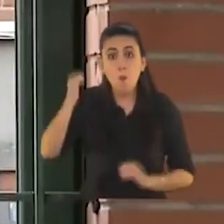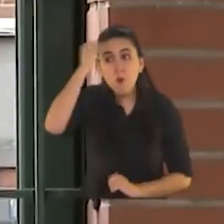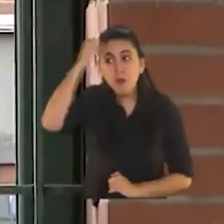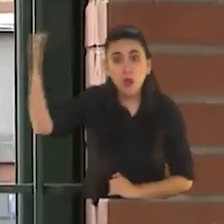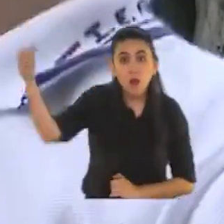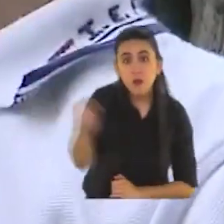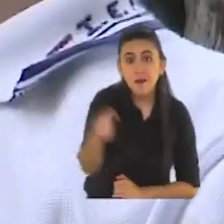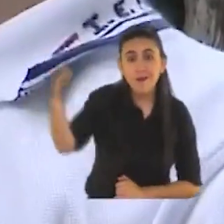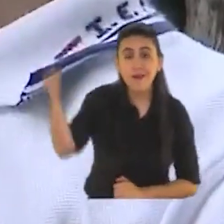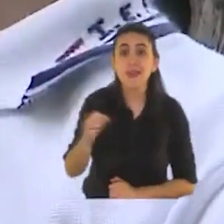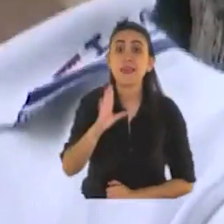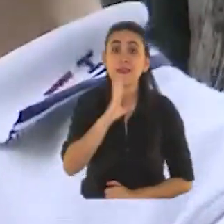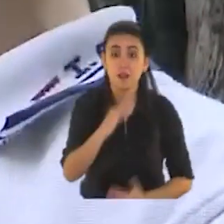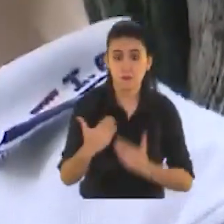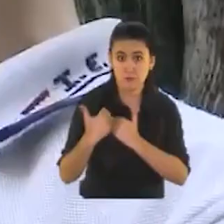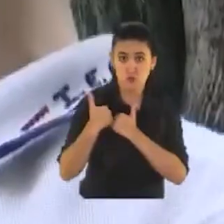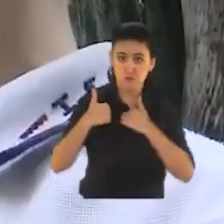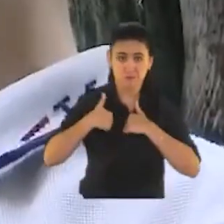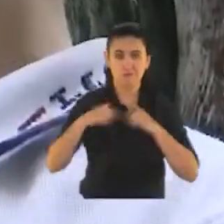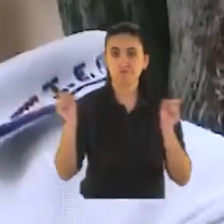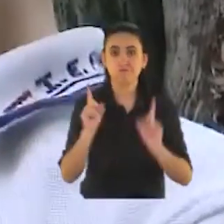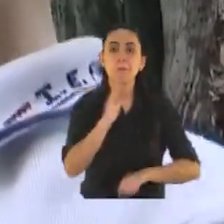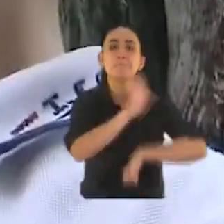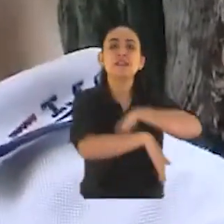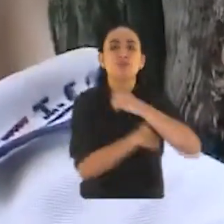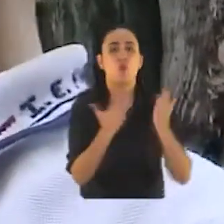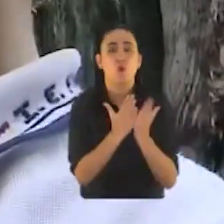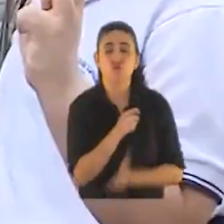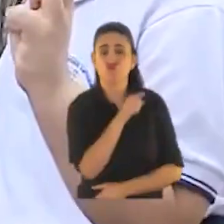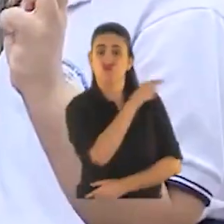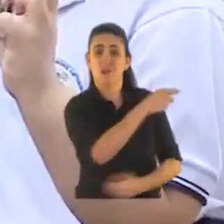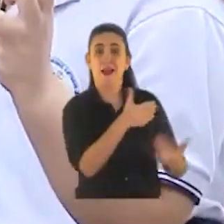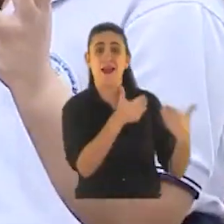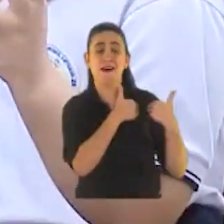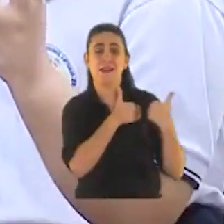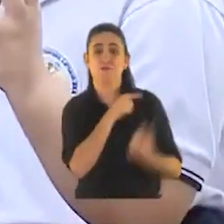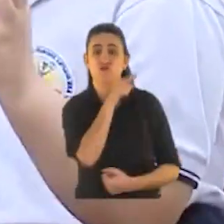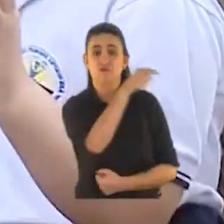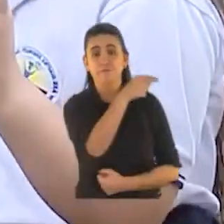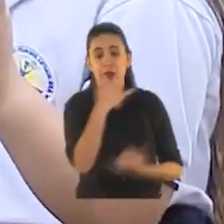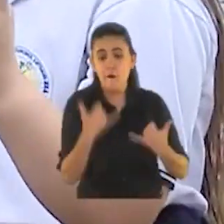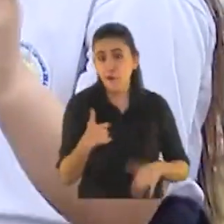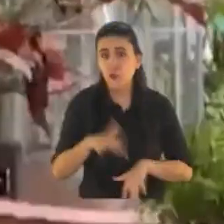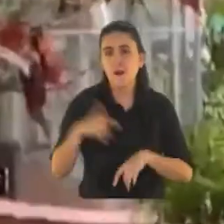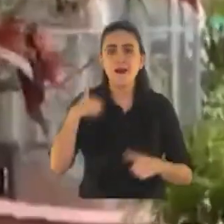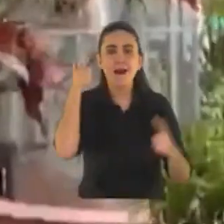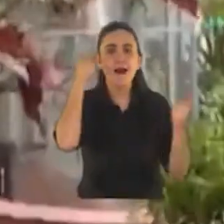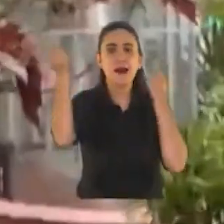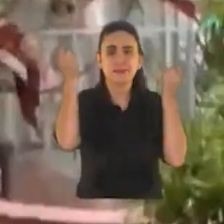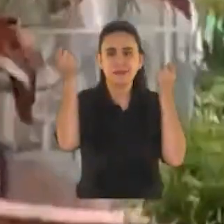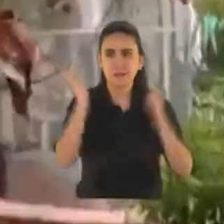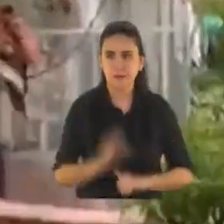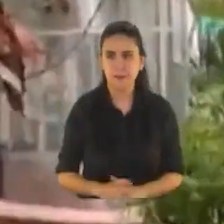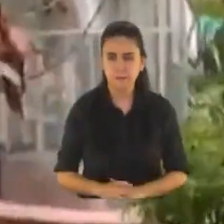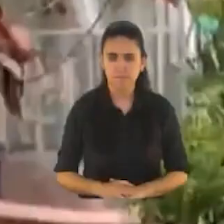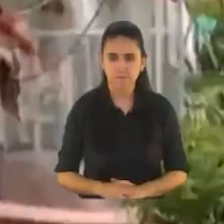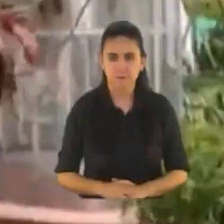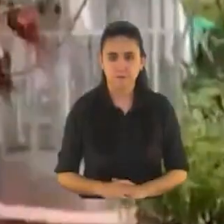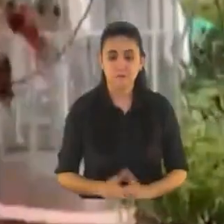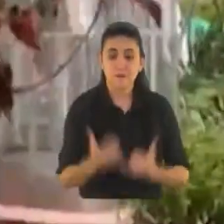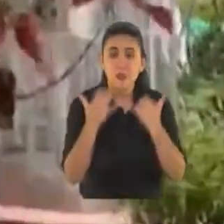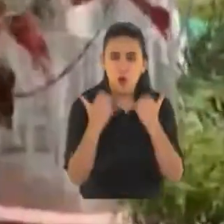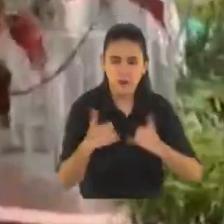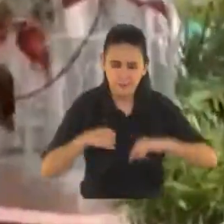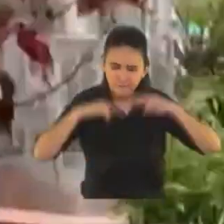Colegios públicos es el Ministerio y que mientras tanto hacen uso de otras estrategias estamos presentando el estudio